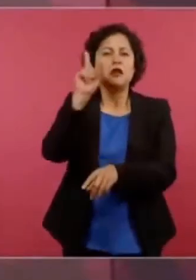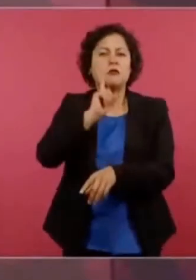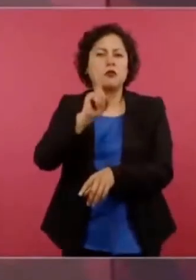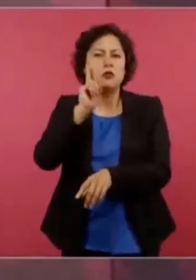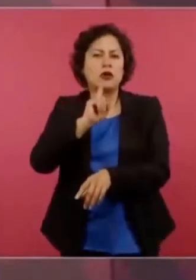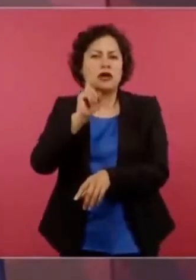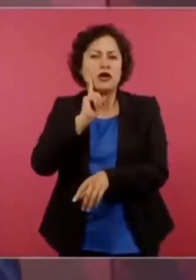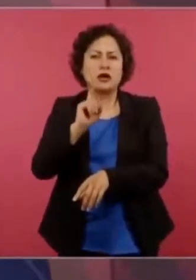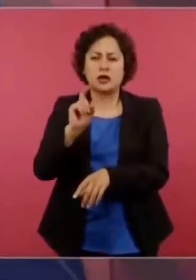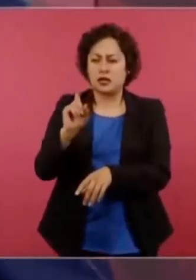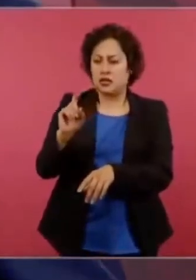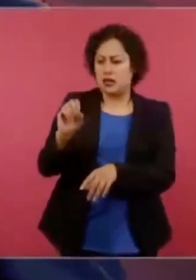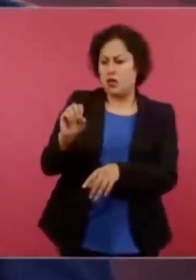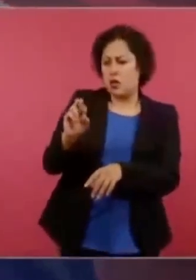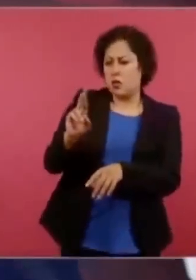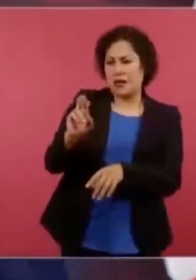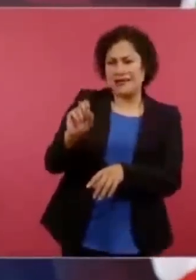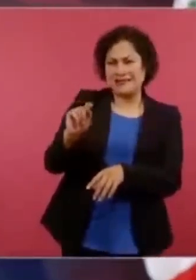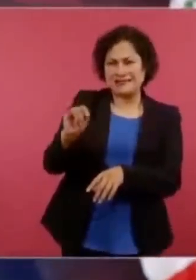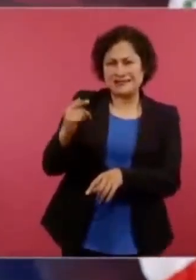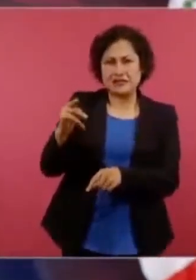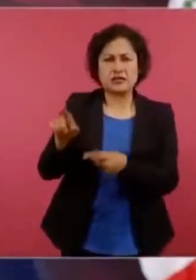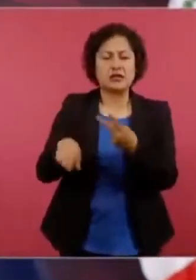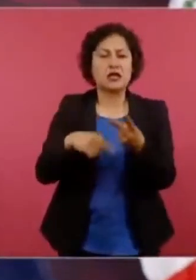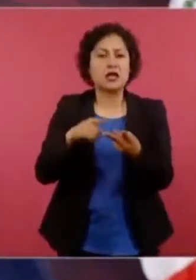Urestegui, Azucena